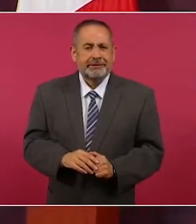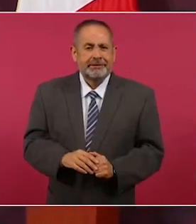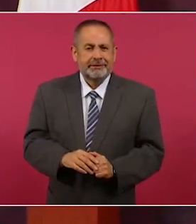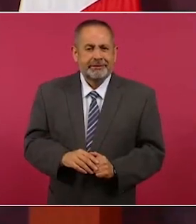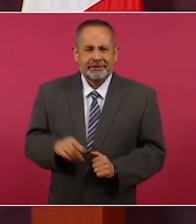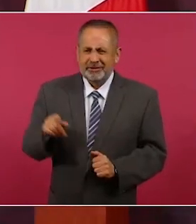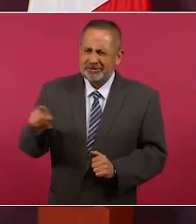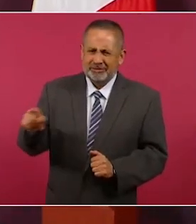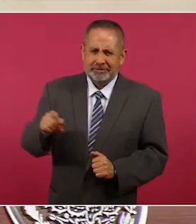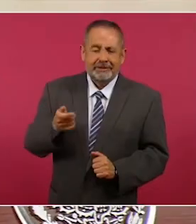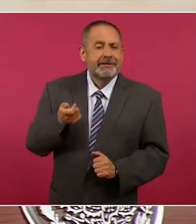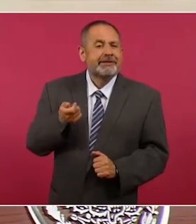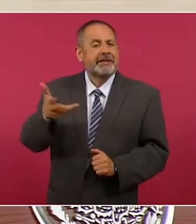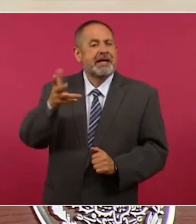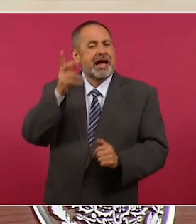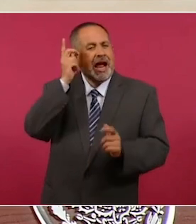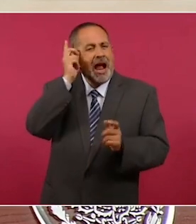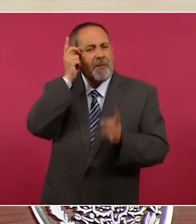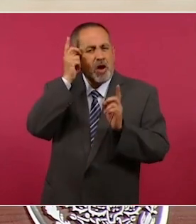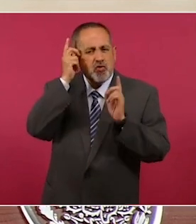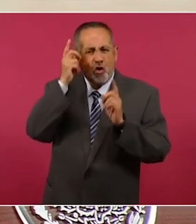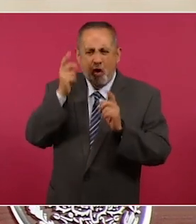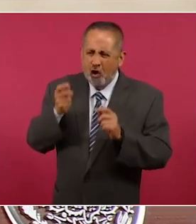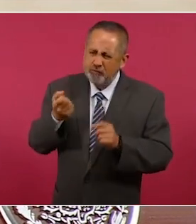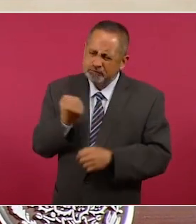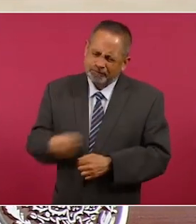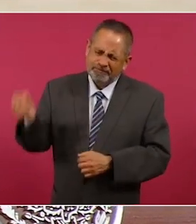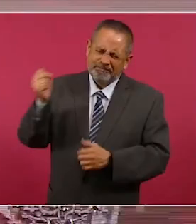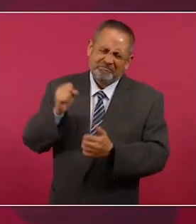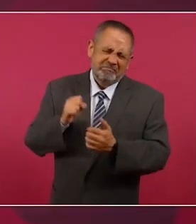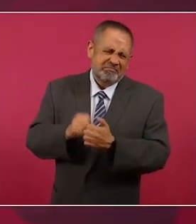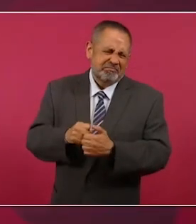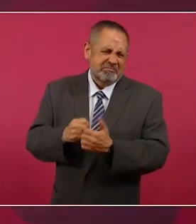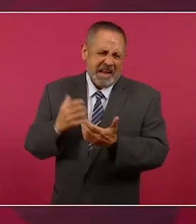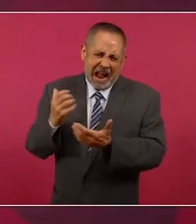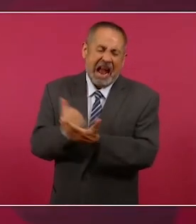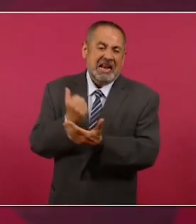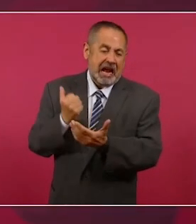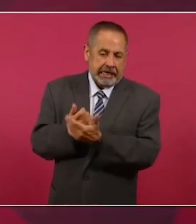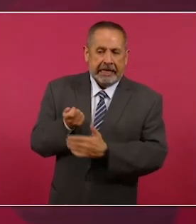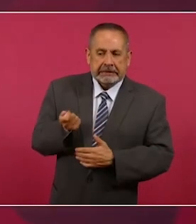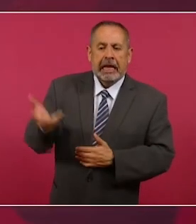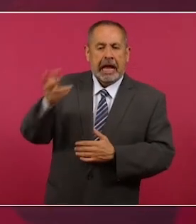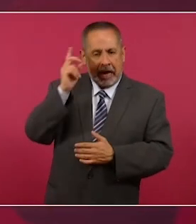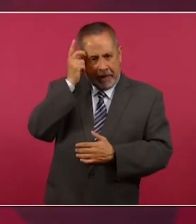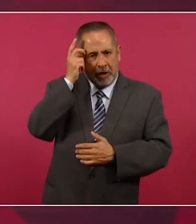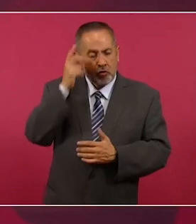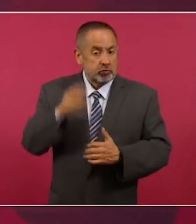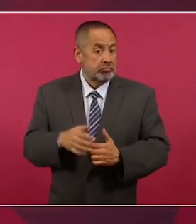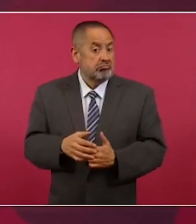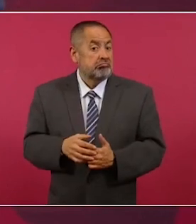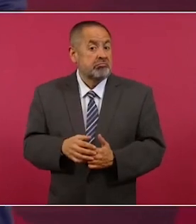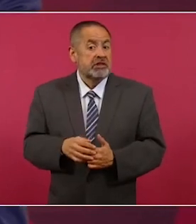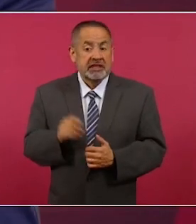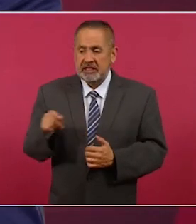caballos así se dice en el béisbol representaron con